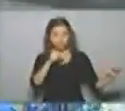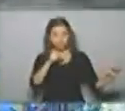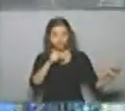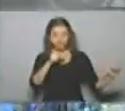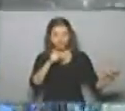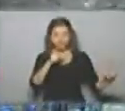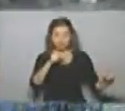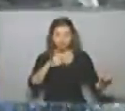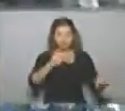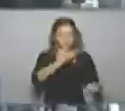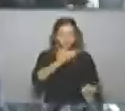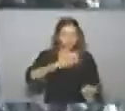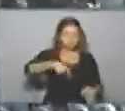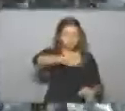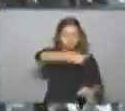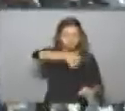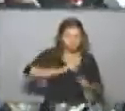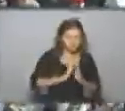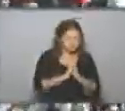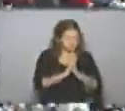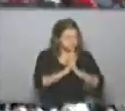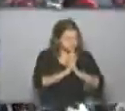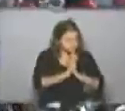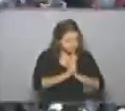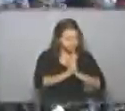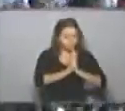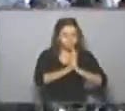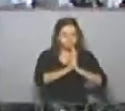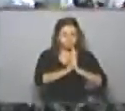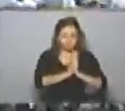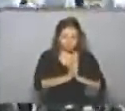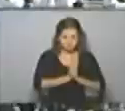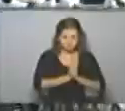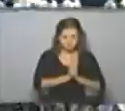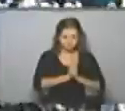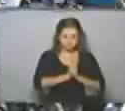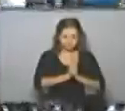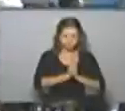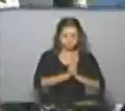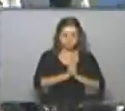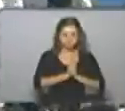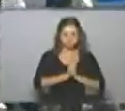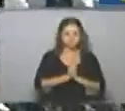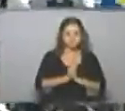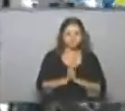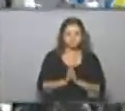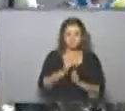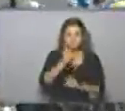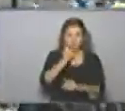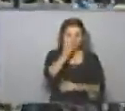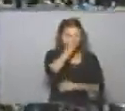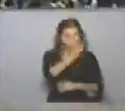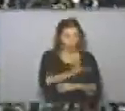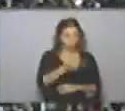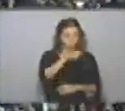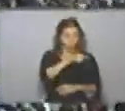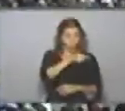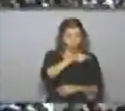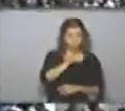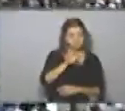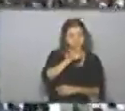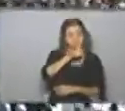momento en la Plaza San Pedro, que es un momento normalmente de la misa de